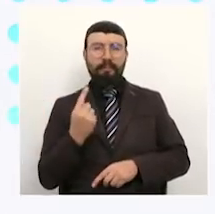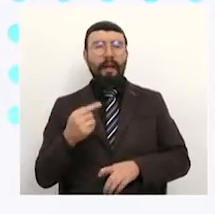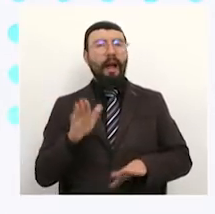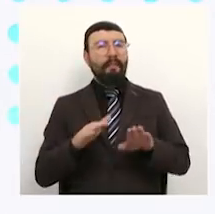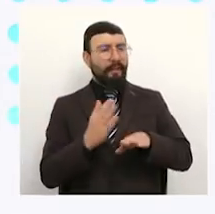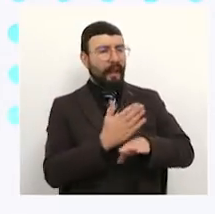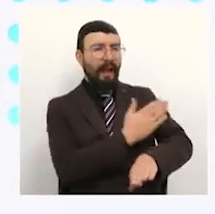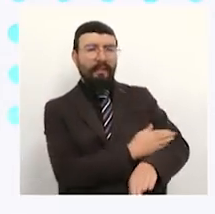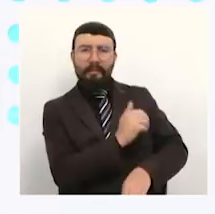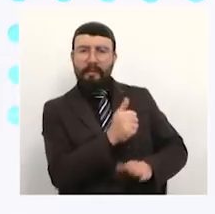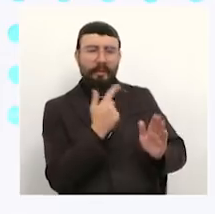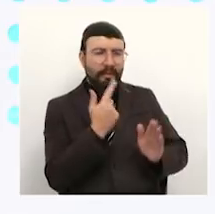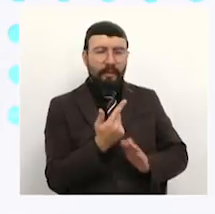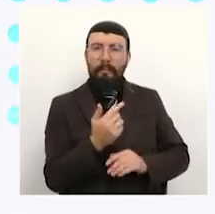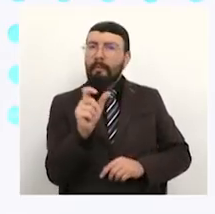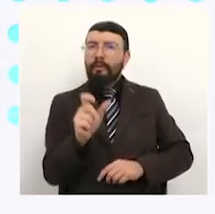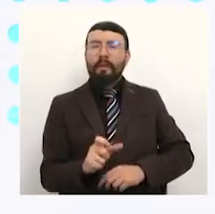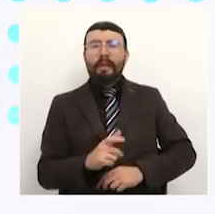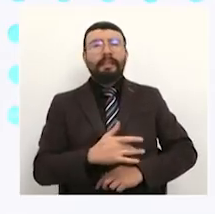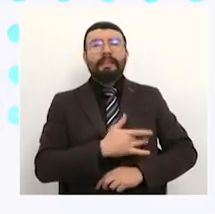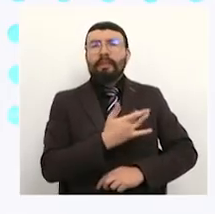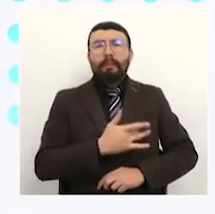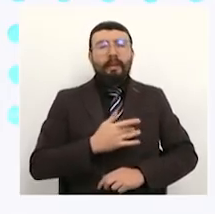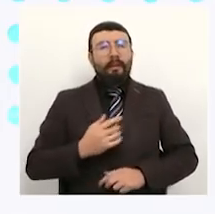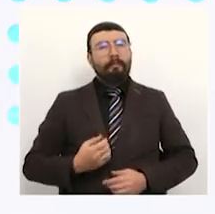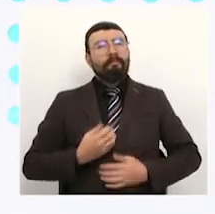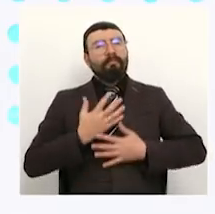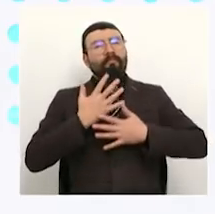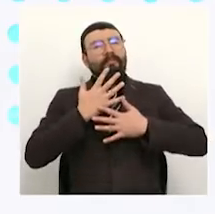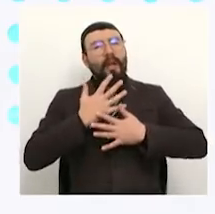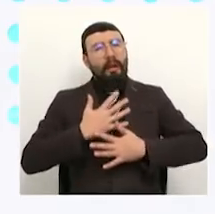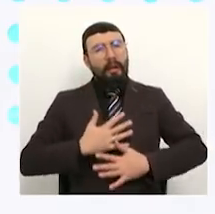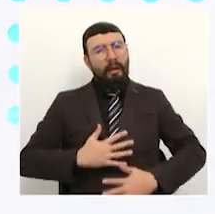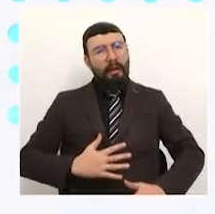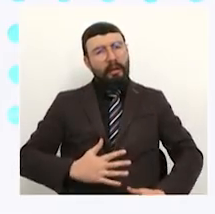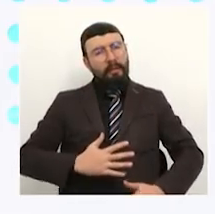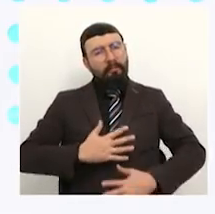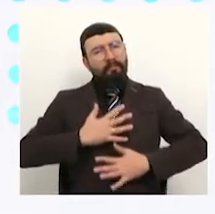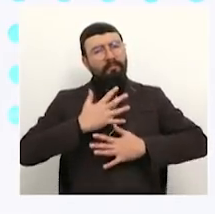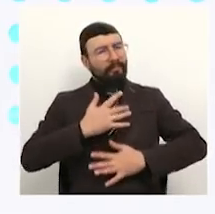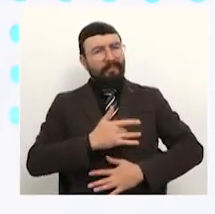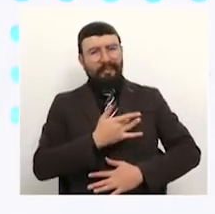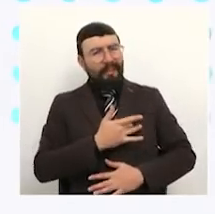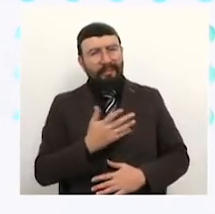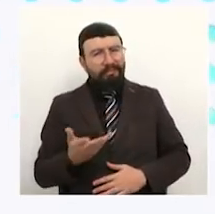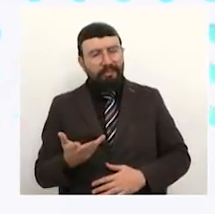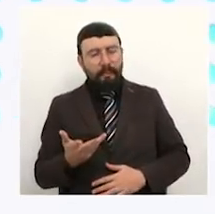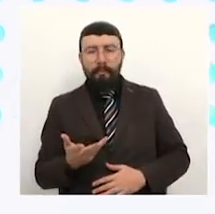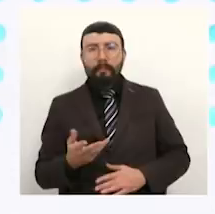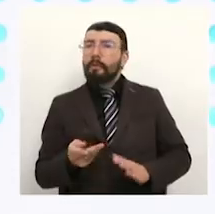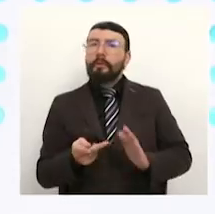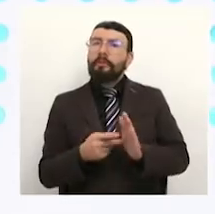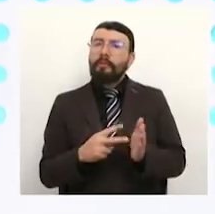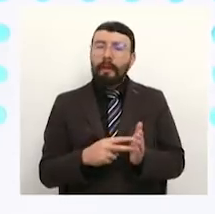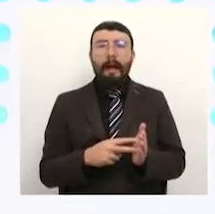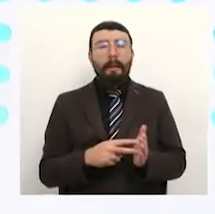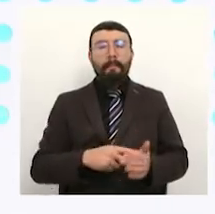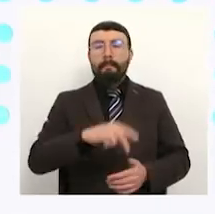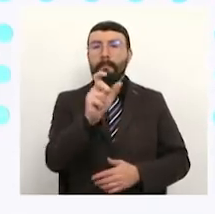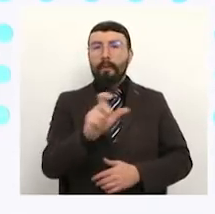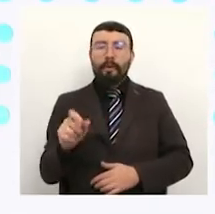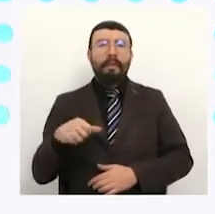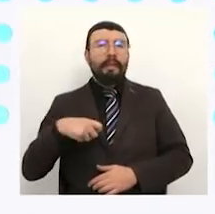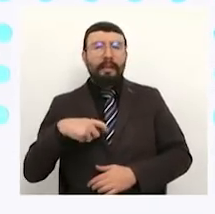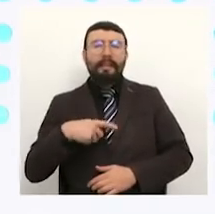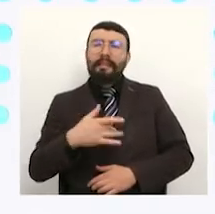producción es el paciente sintomático respiratorio el paciente sintomático respiratorio se define como toda persona que tiene síntomas